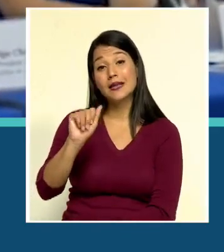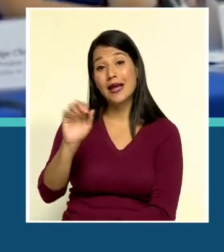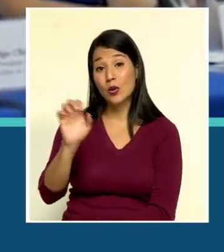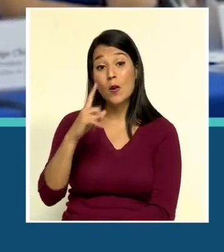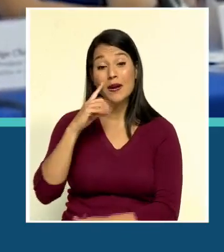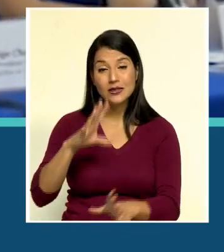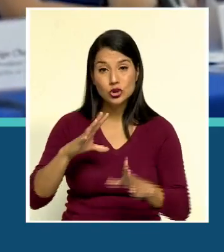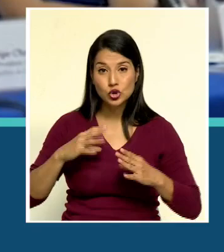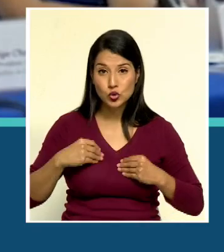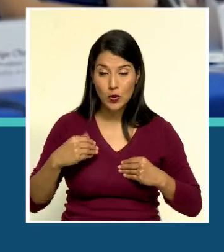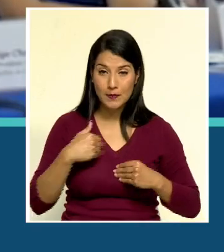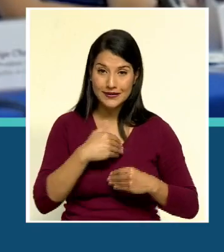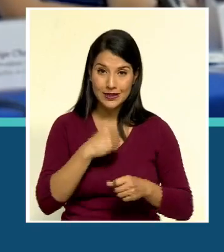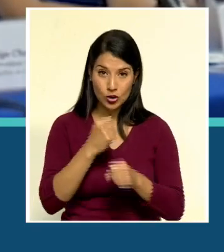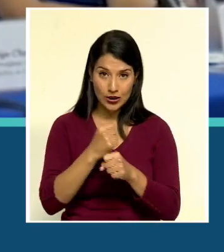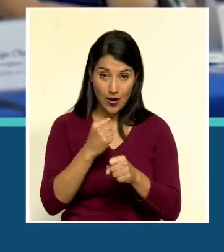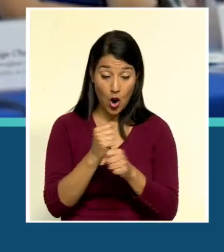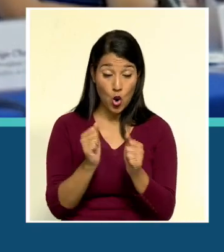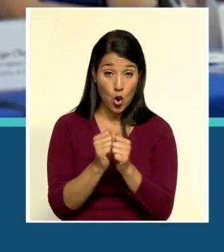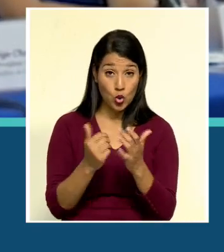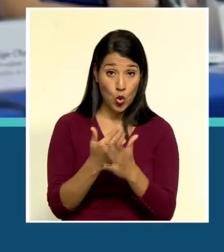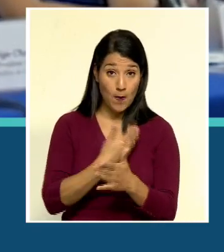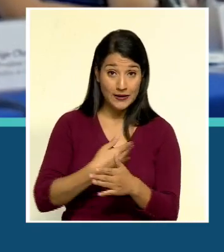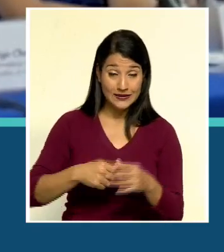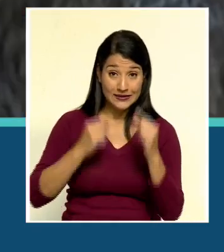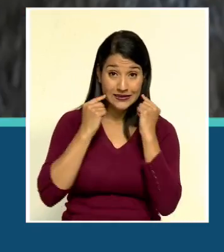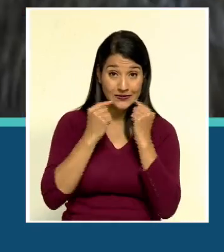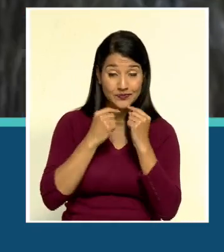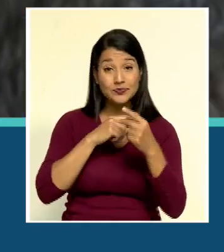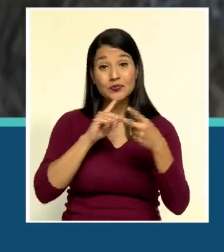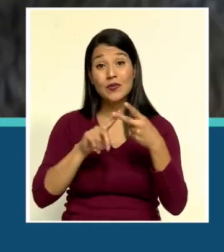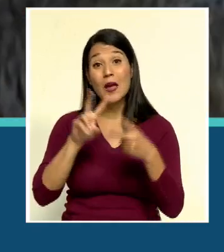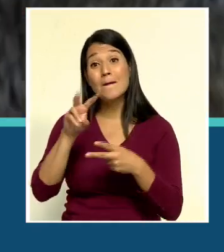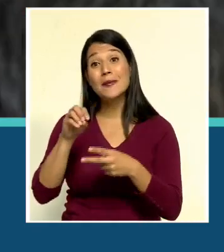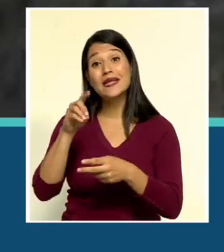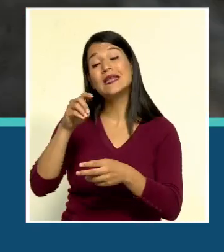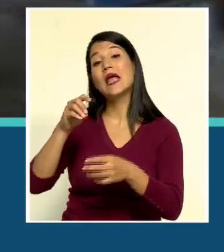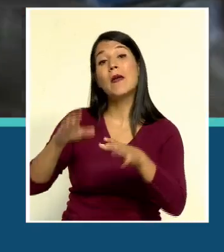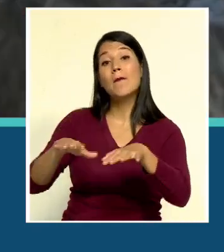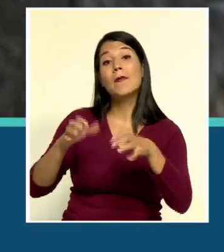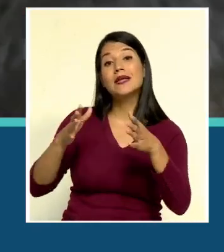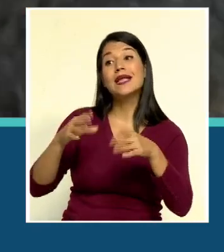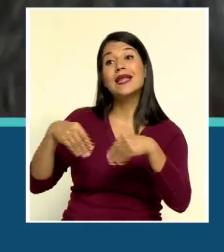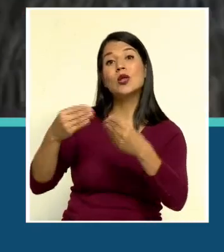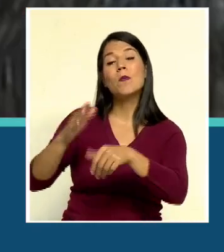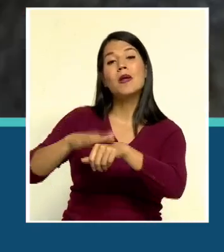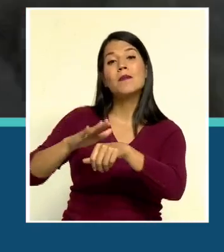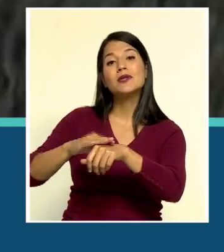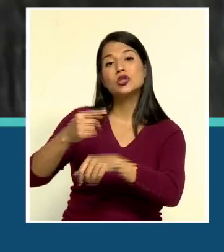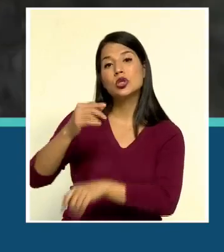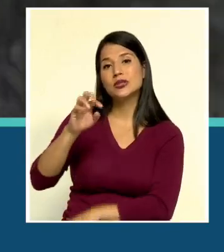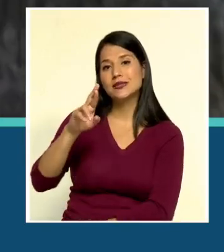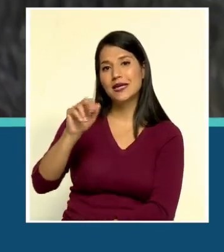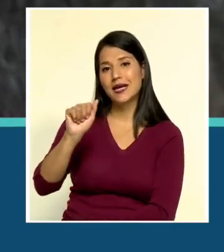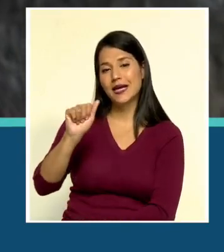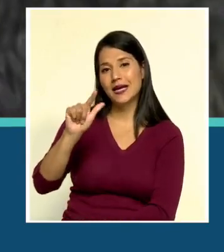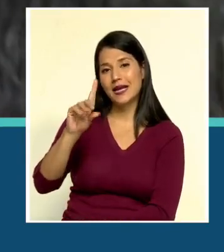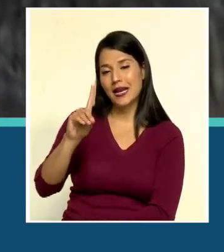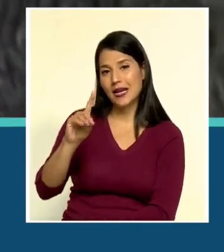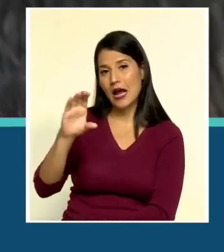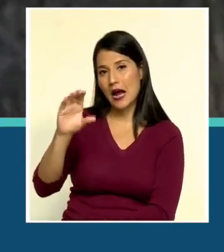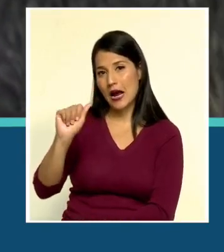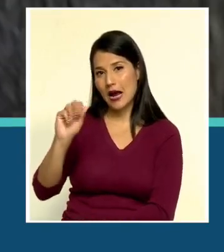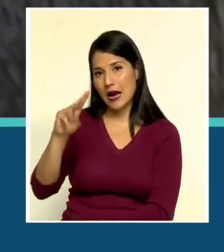nuevo gobierno de Rodrigo Chávez. También 20 magistrados decidieron darle permiso a Gerald Campos Valverde, el actual subdirector del